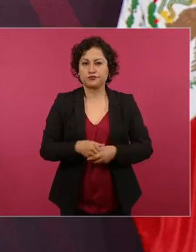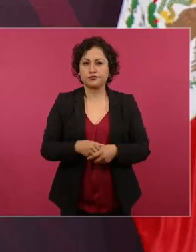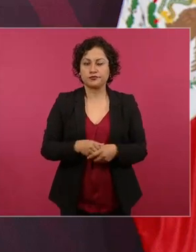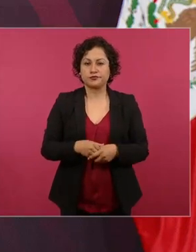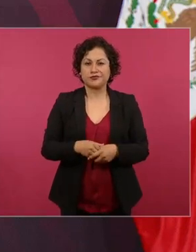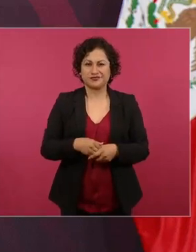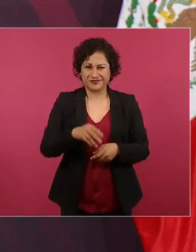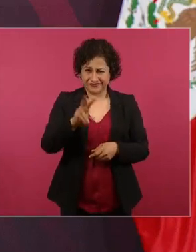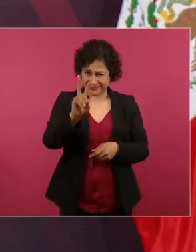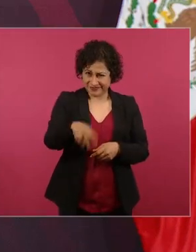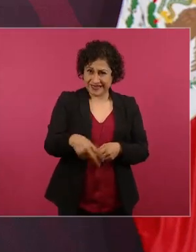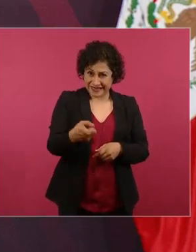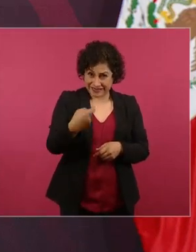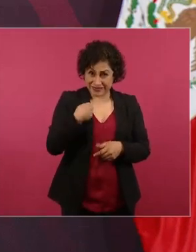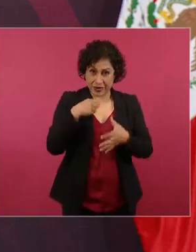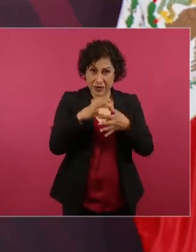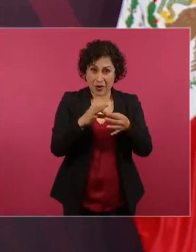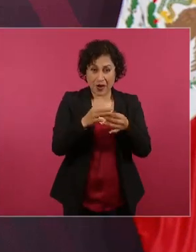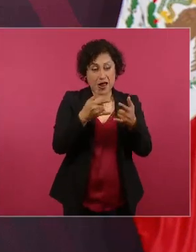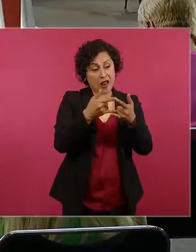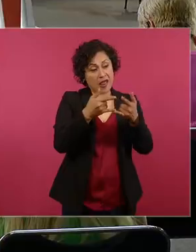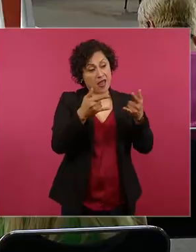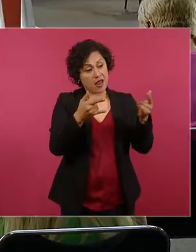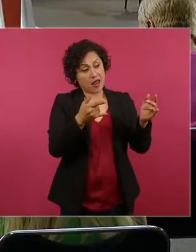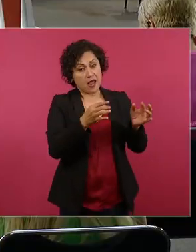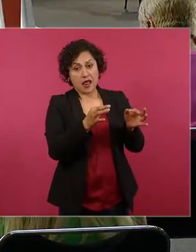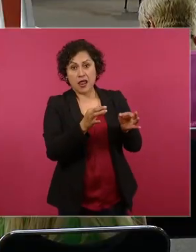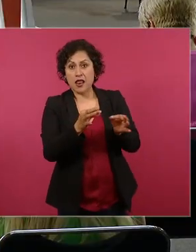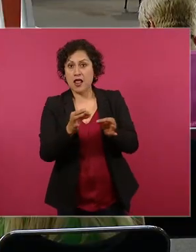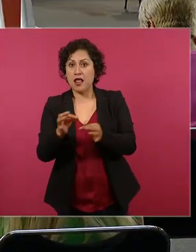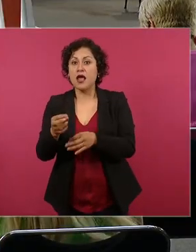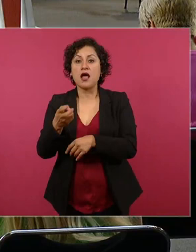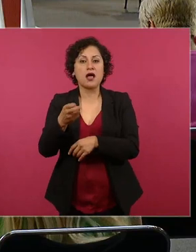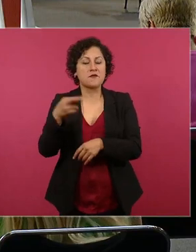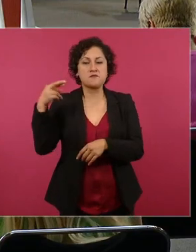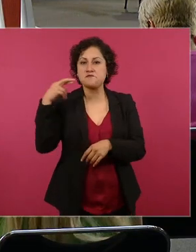pero así muy rápido. Antier,